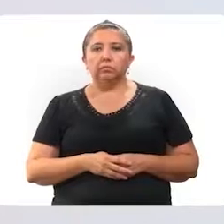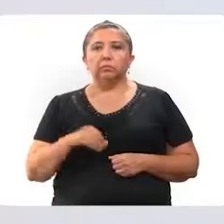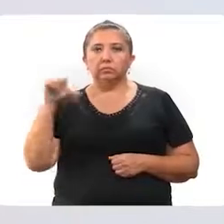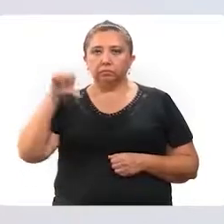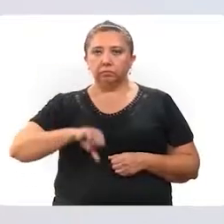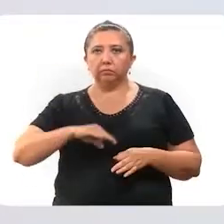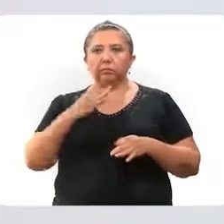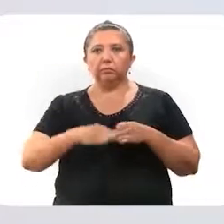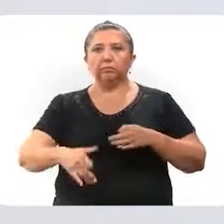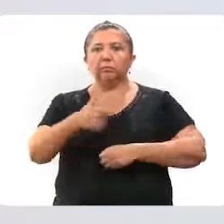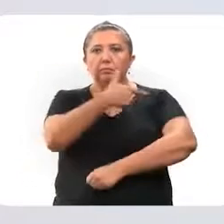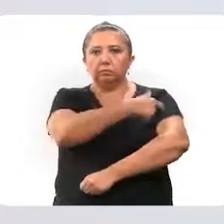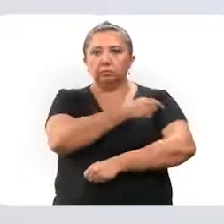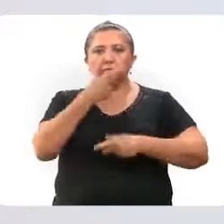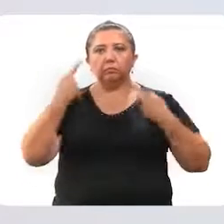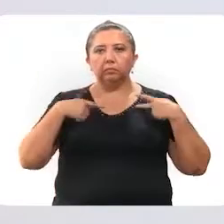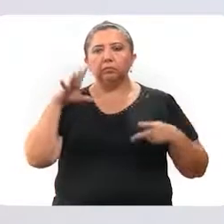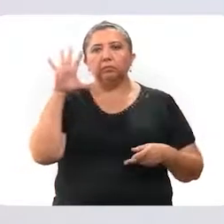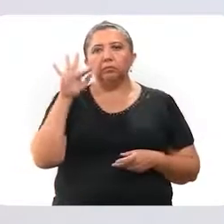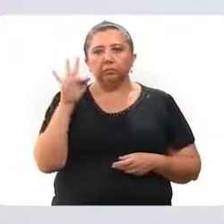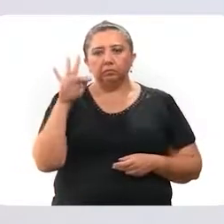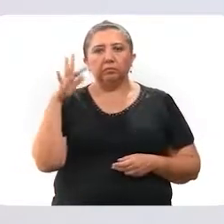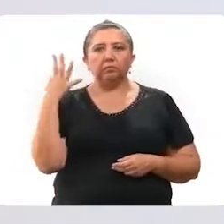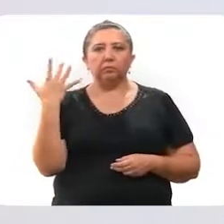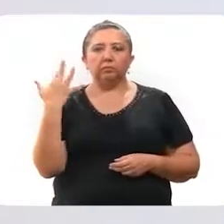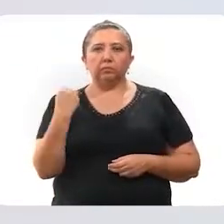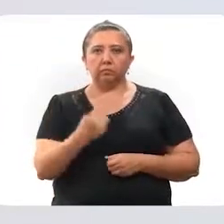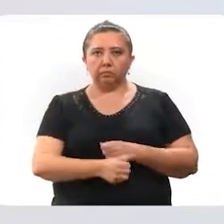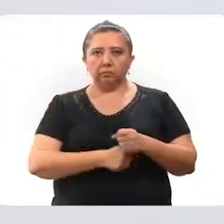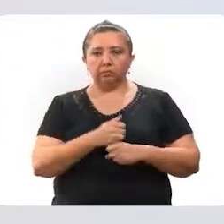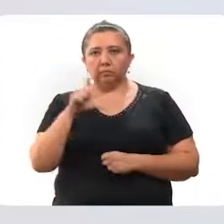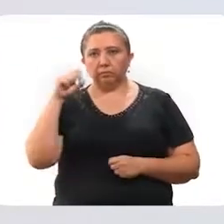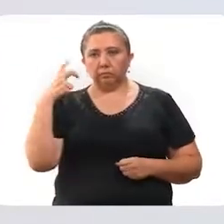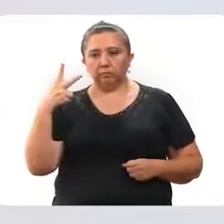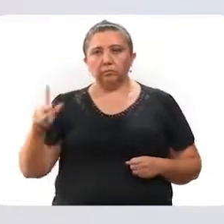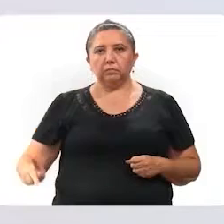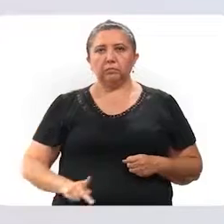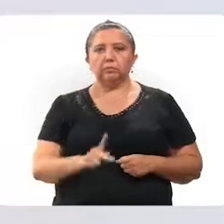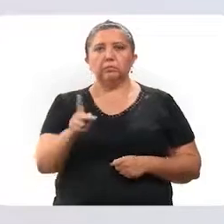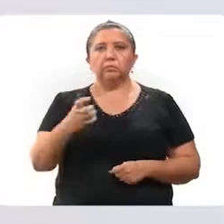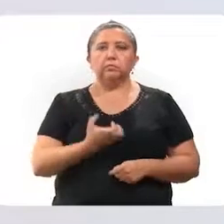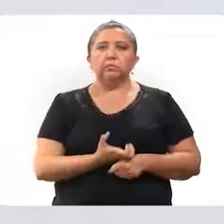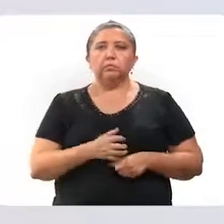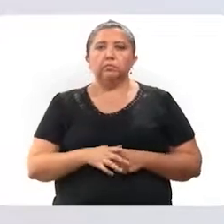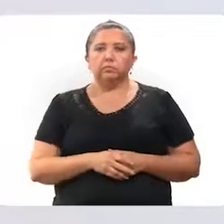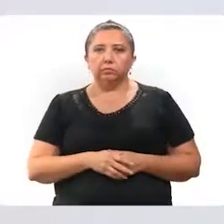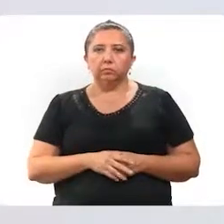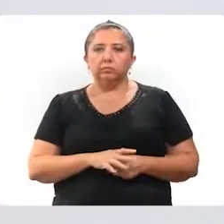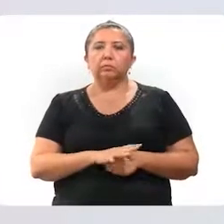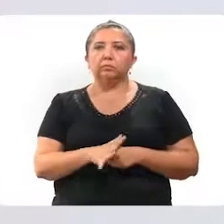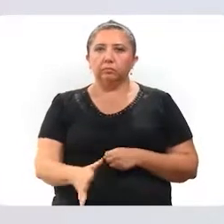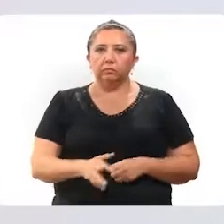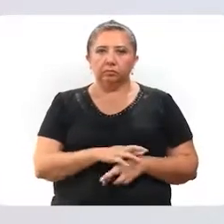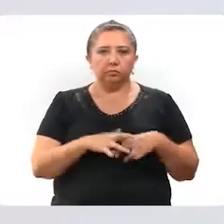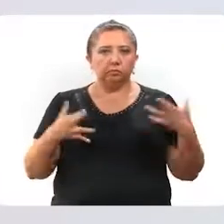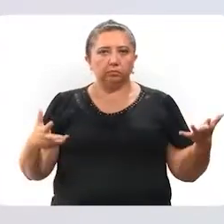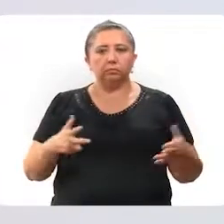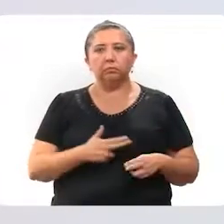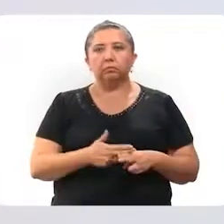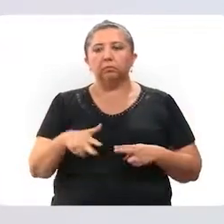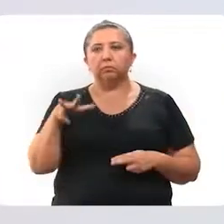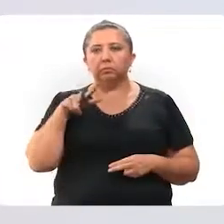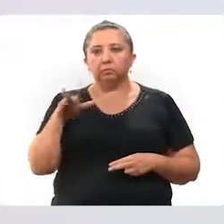Hoy concluyó la vacunación de personas de 40 a 59 años en 28 municipios del interior de la entidad, lo cual se realizará hasta el